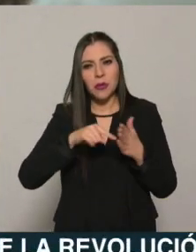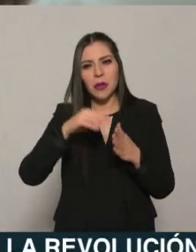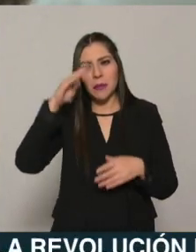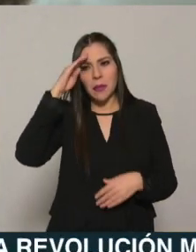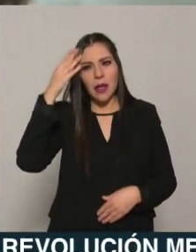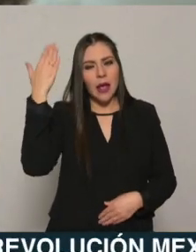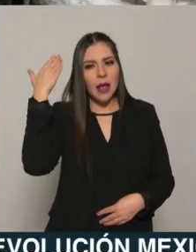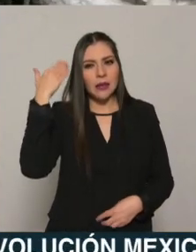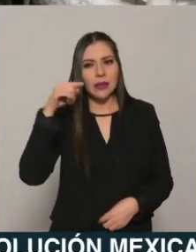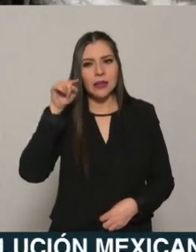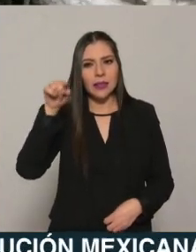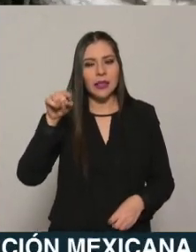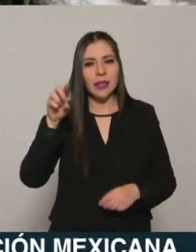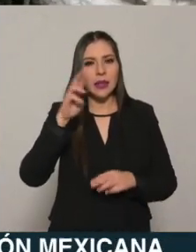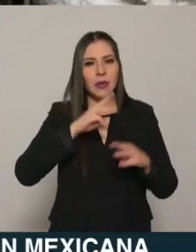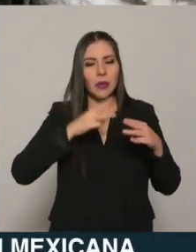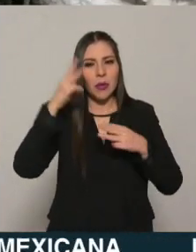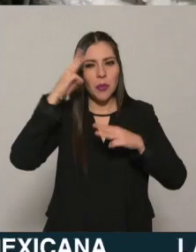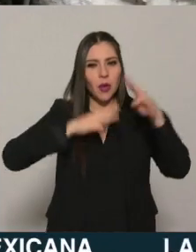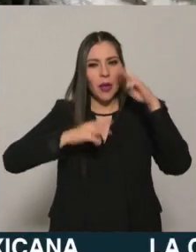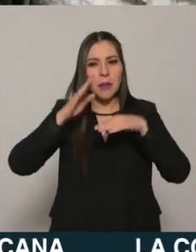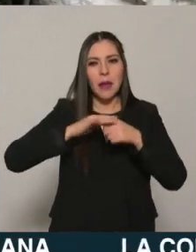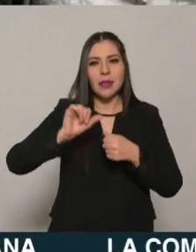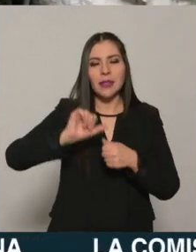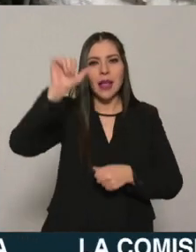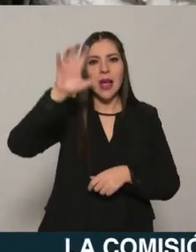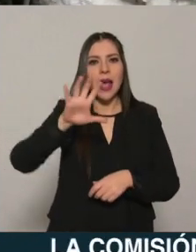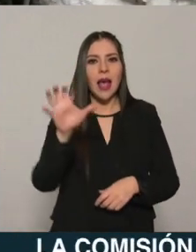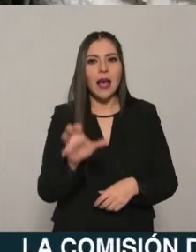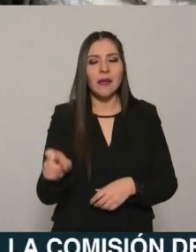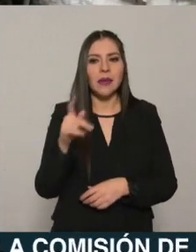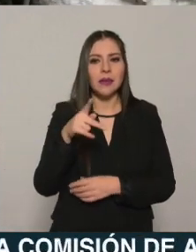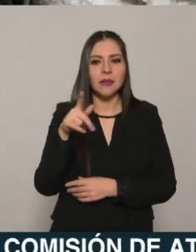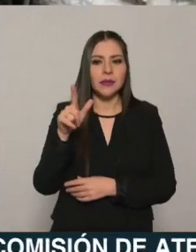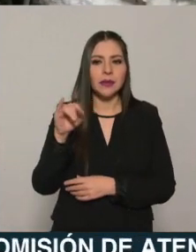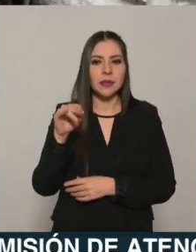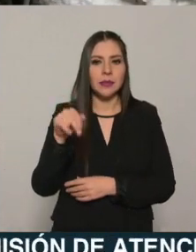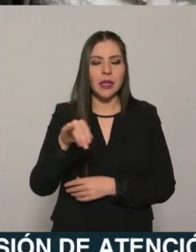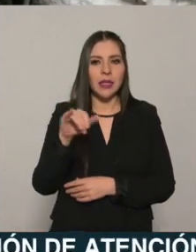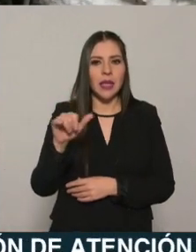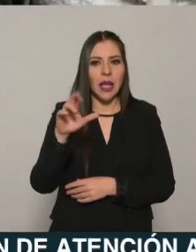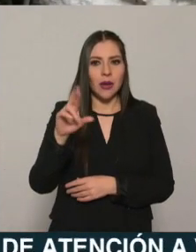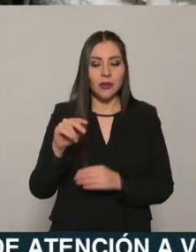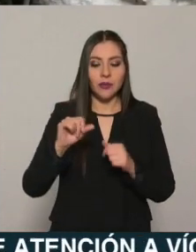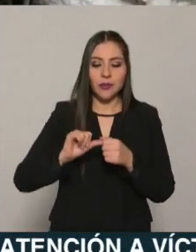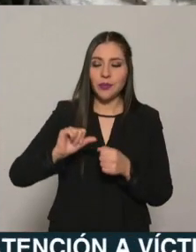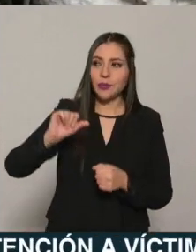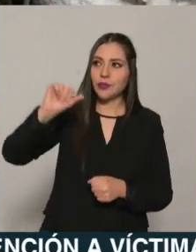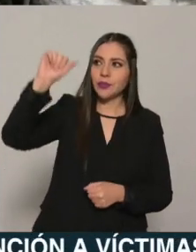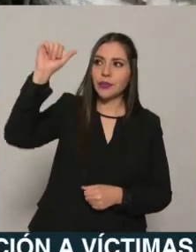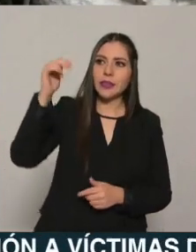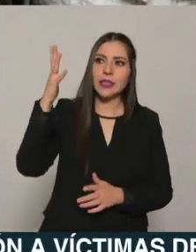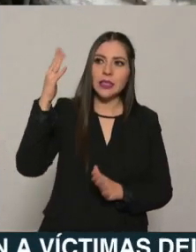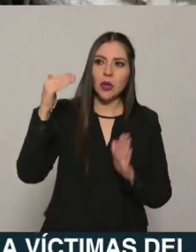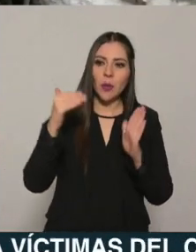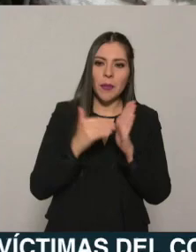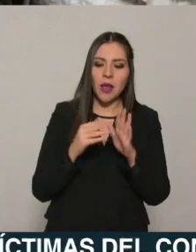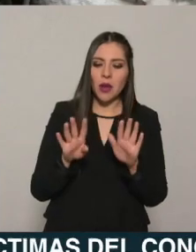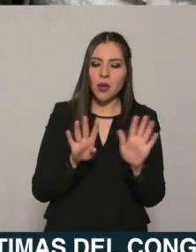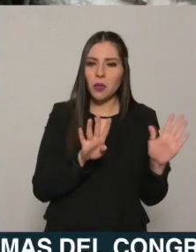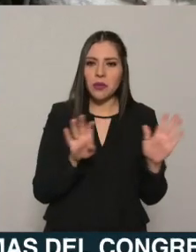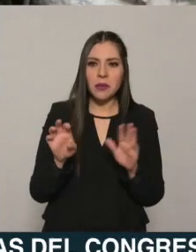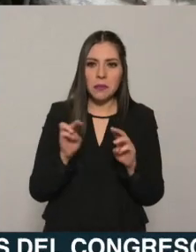Kilimanjaro como la primera que quería intentar, la más alta de África, con 5.900 metros. Este año se materializó la